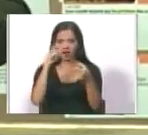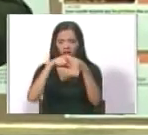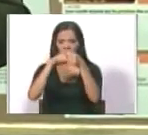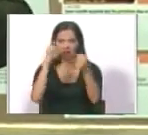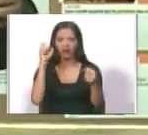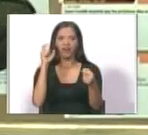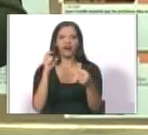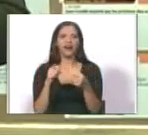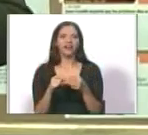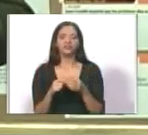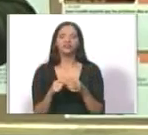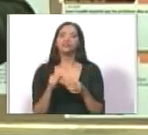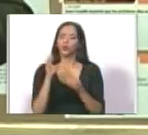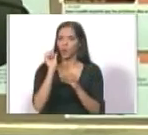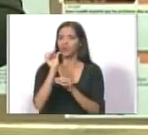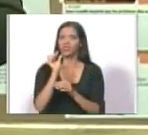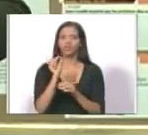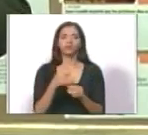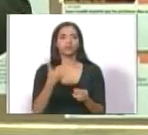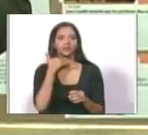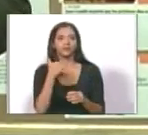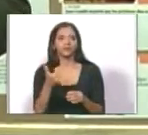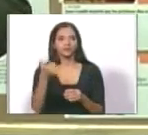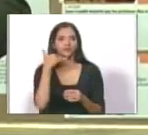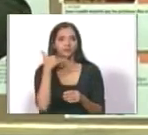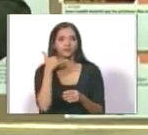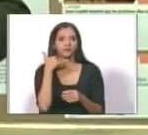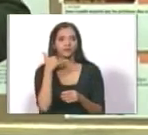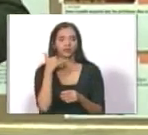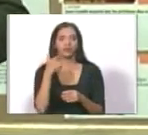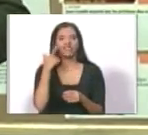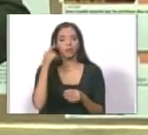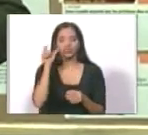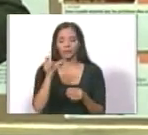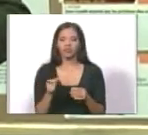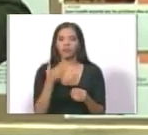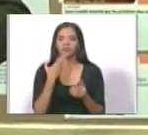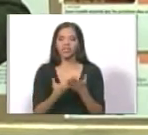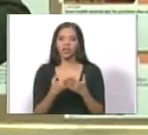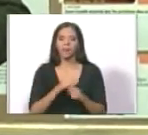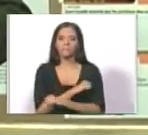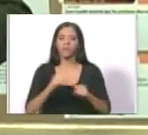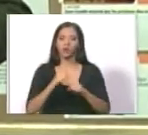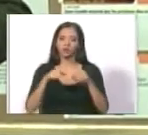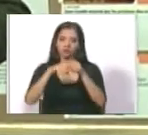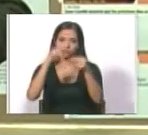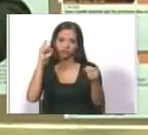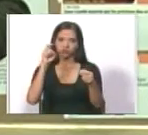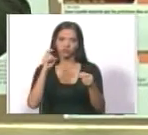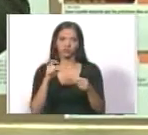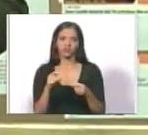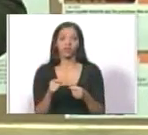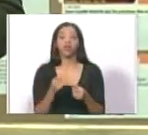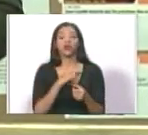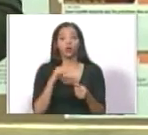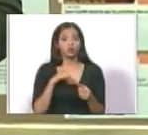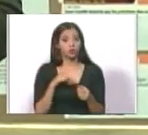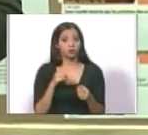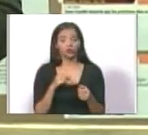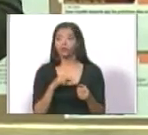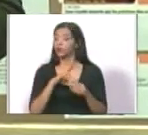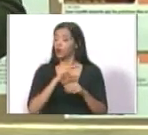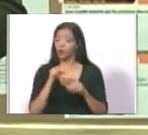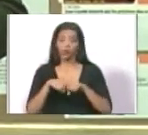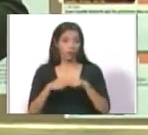el compañero le dijo, sí, un momentico, y lo primero que hizo fue levantar el teléfono, mire, me llamó esta persona pidiéndome los detonadores. Entonces nosotros, no rompas la